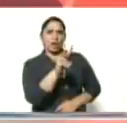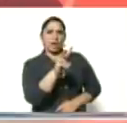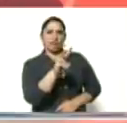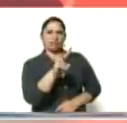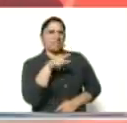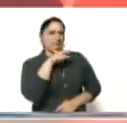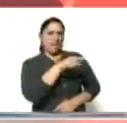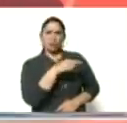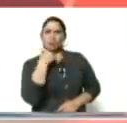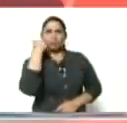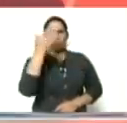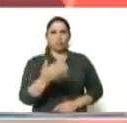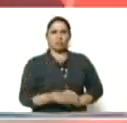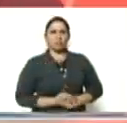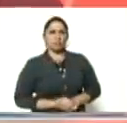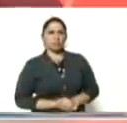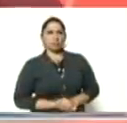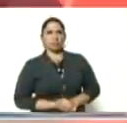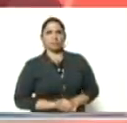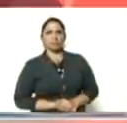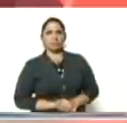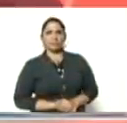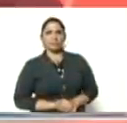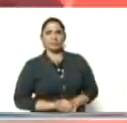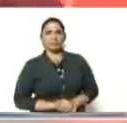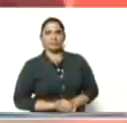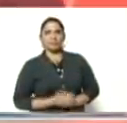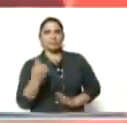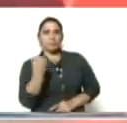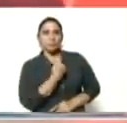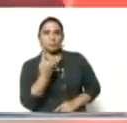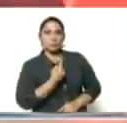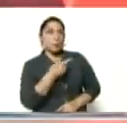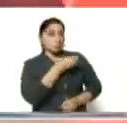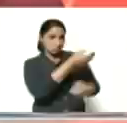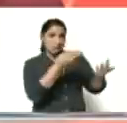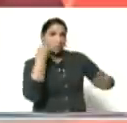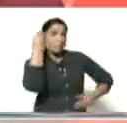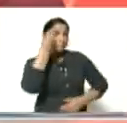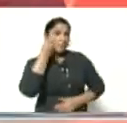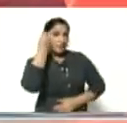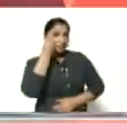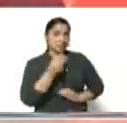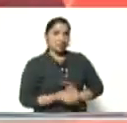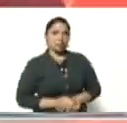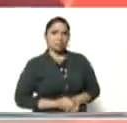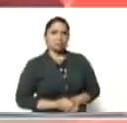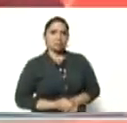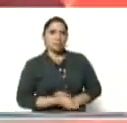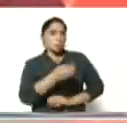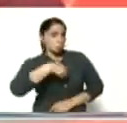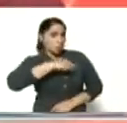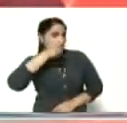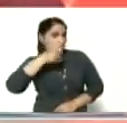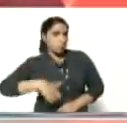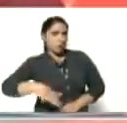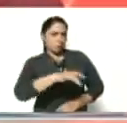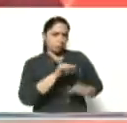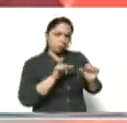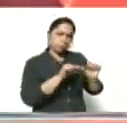extraordinaria, bajo los argumentos que solo ellos se creen, y nuestro pueblo siguió adelante.